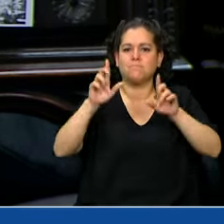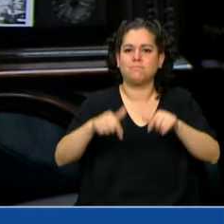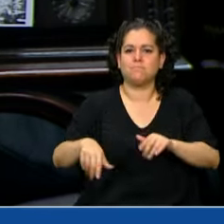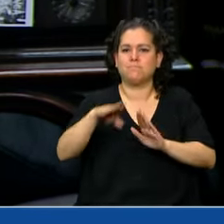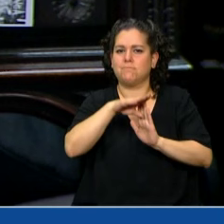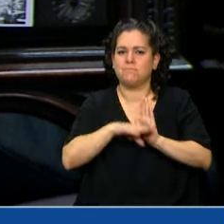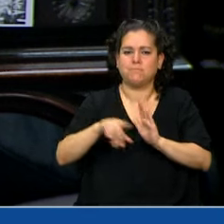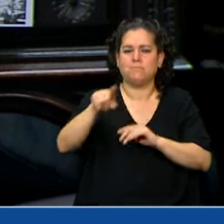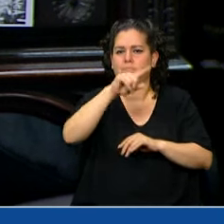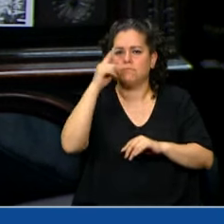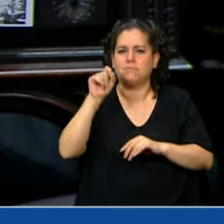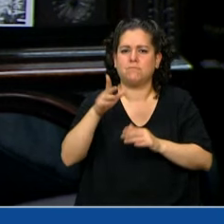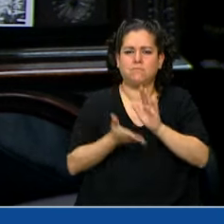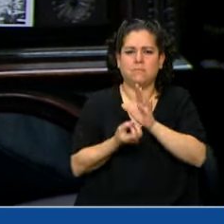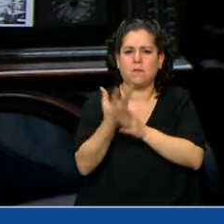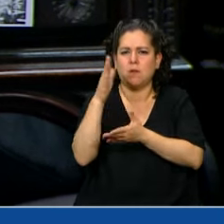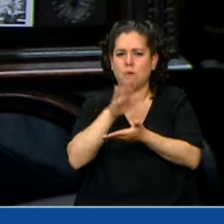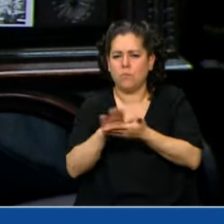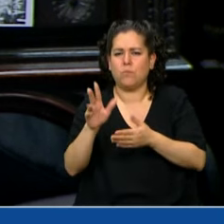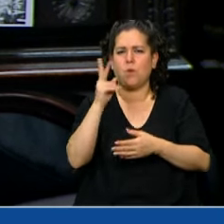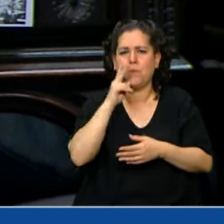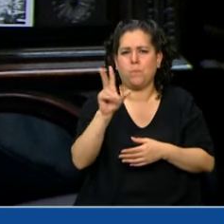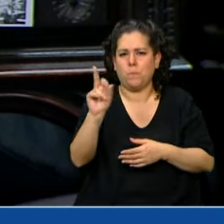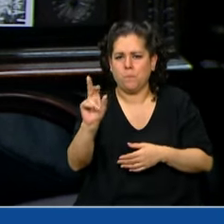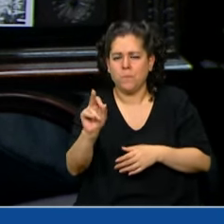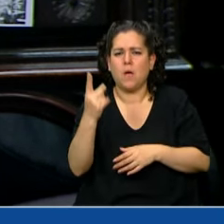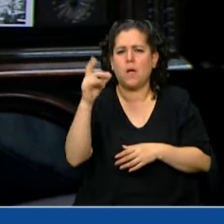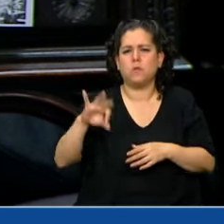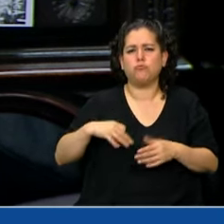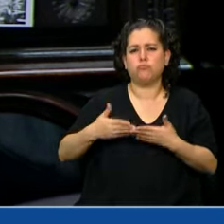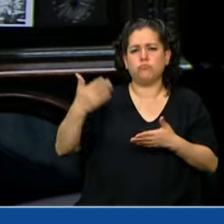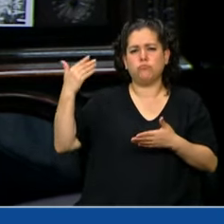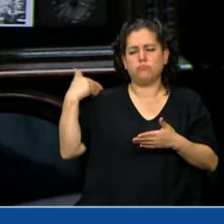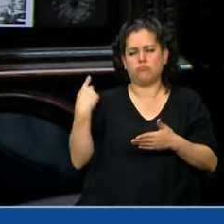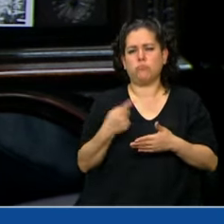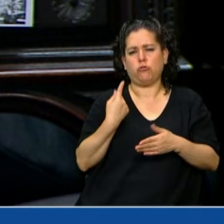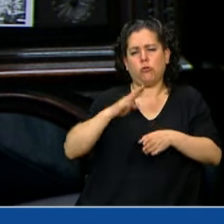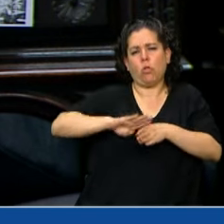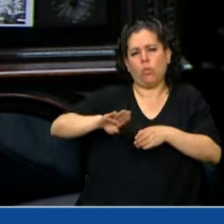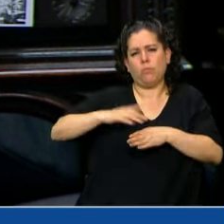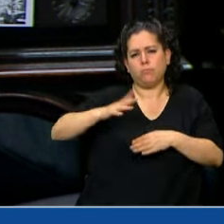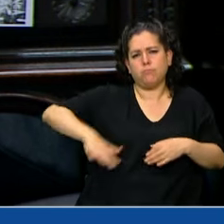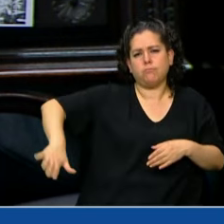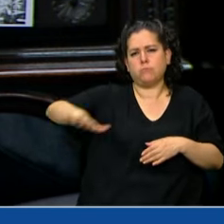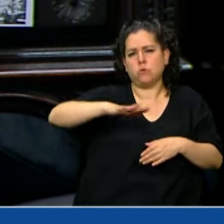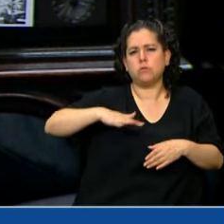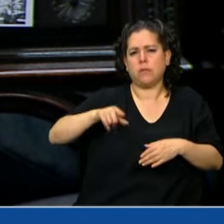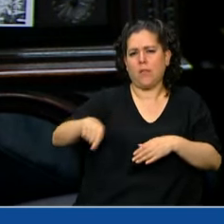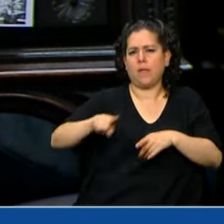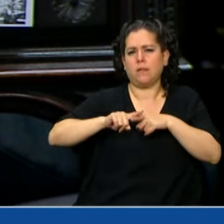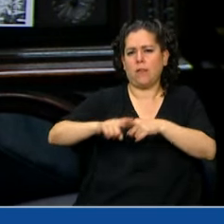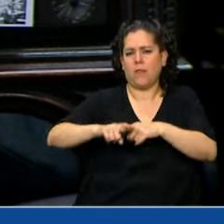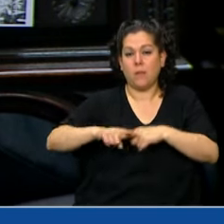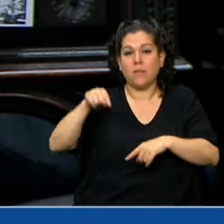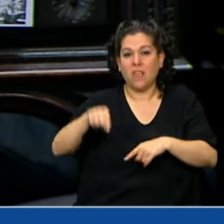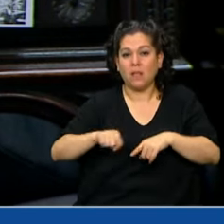ciencia tecnología Innovación 2030 hace un año que le debíamos a la sociedad este debate y